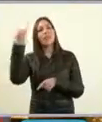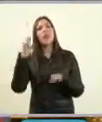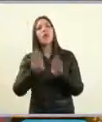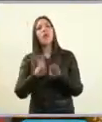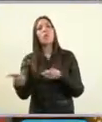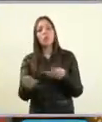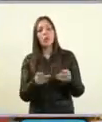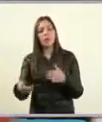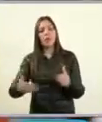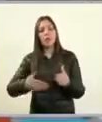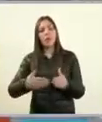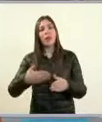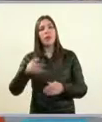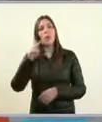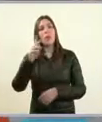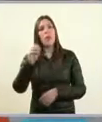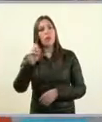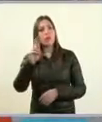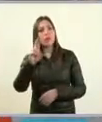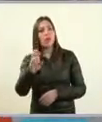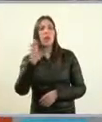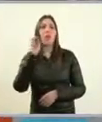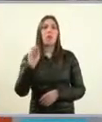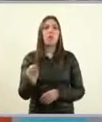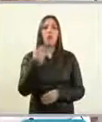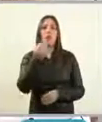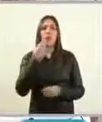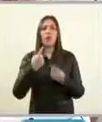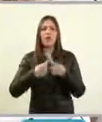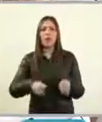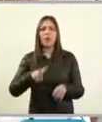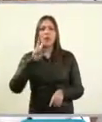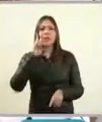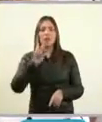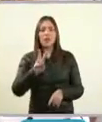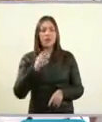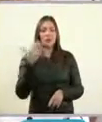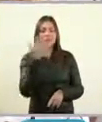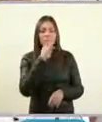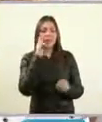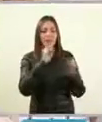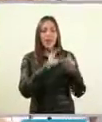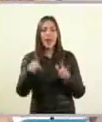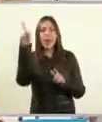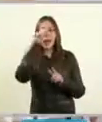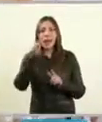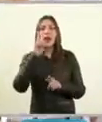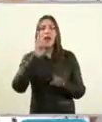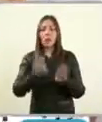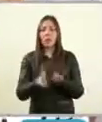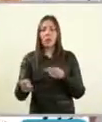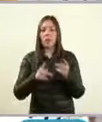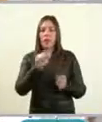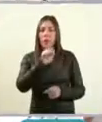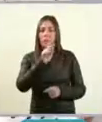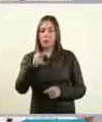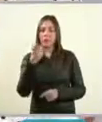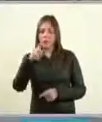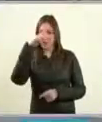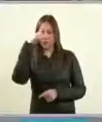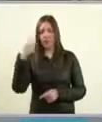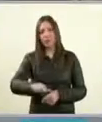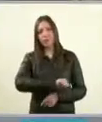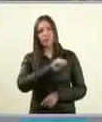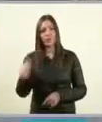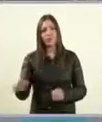alimentos sencillas de hacer, Sí. muy creativas, pero de verdad se ven muy sabrosas. Entonces, Sí. les recomiendo mucho esta aplicación. Muy y bien. finalmente,